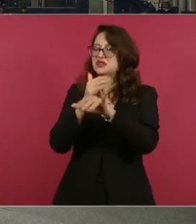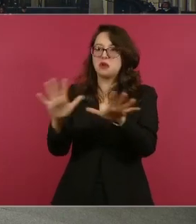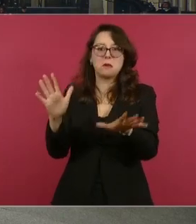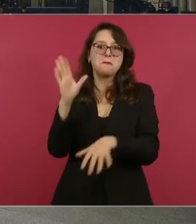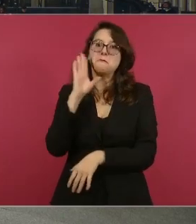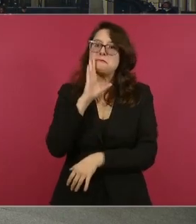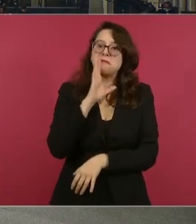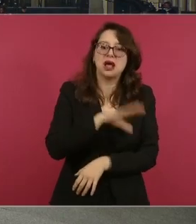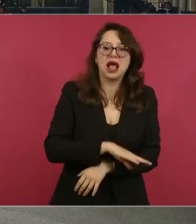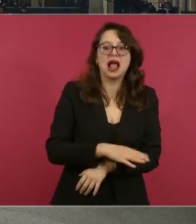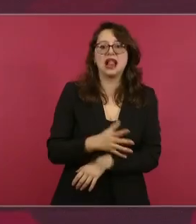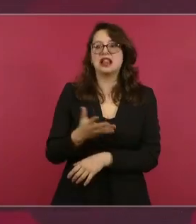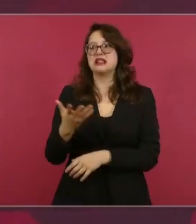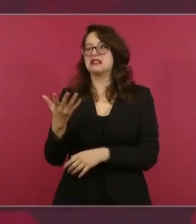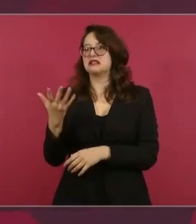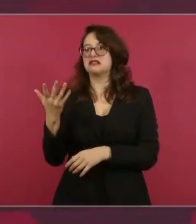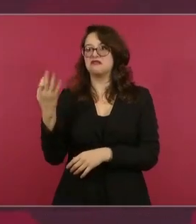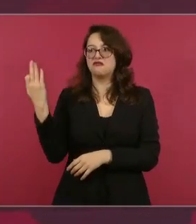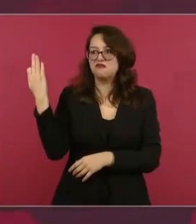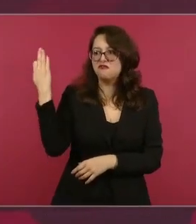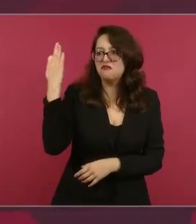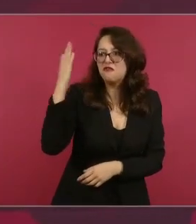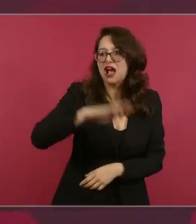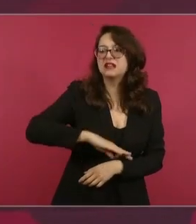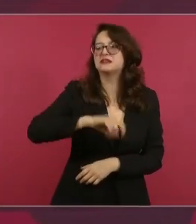profesionalismo, manipulan.